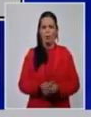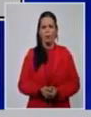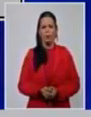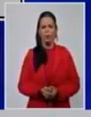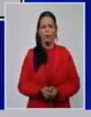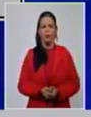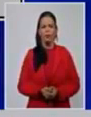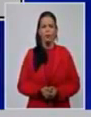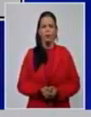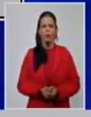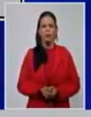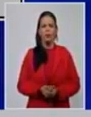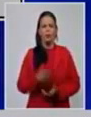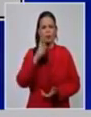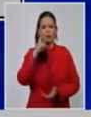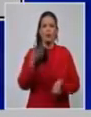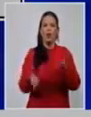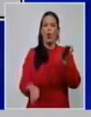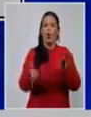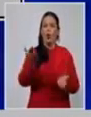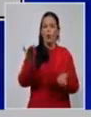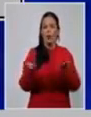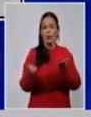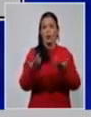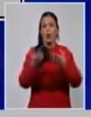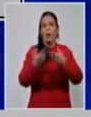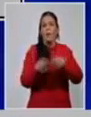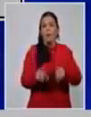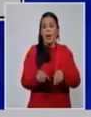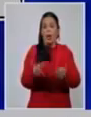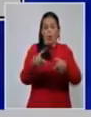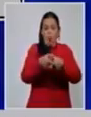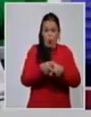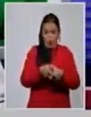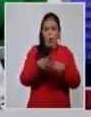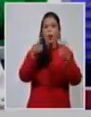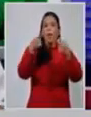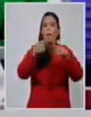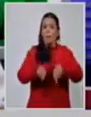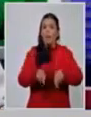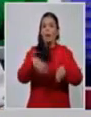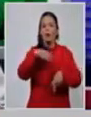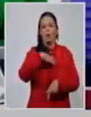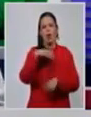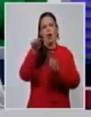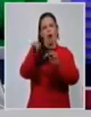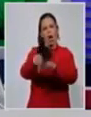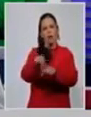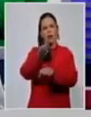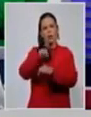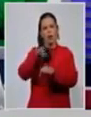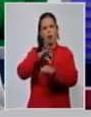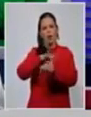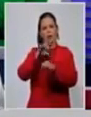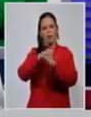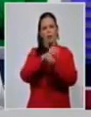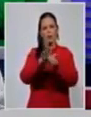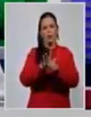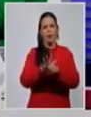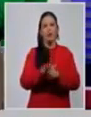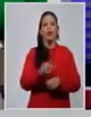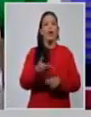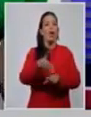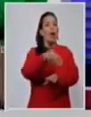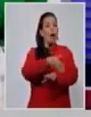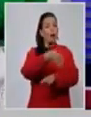que existe en los otros territorios, pero con transmisión, que es lo que incluso lo hemos mencionado varias veces, que